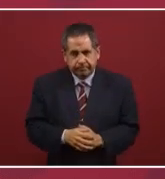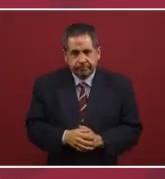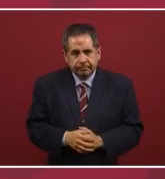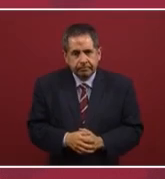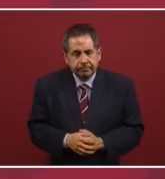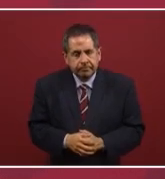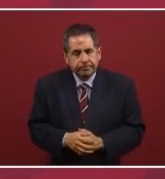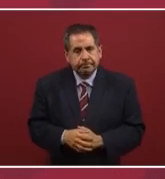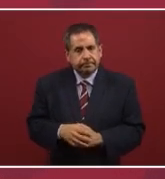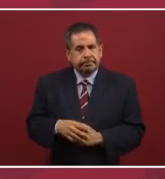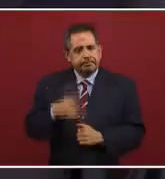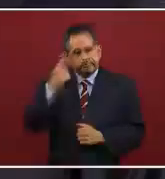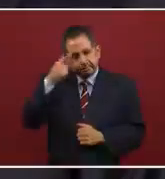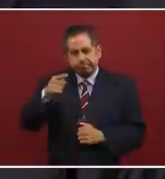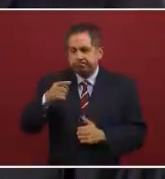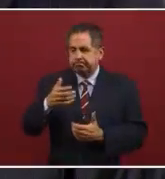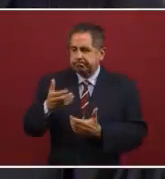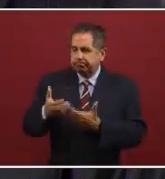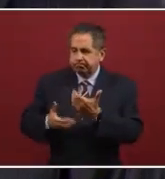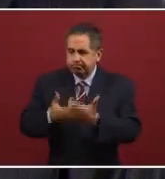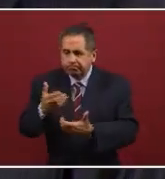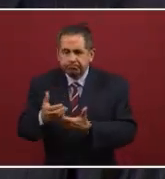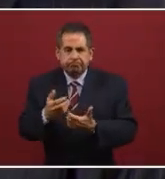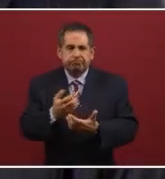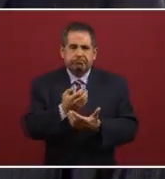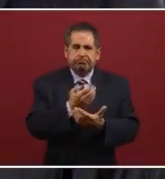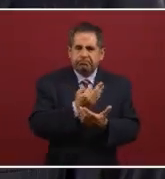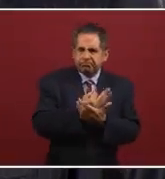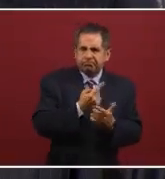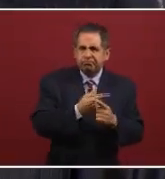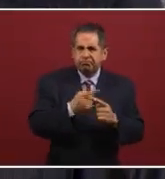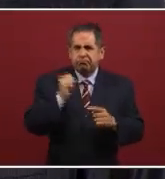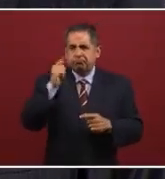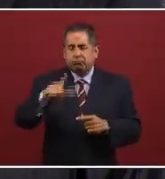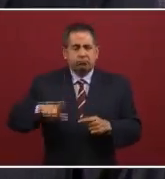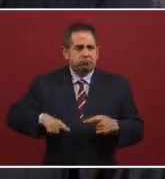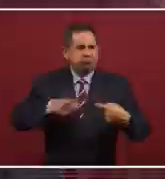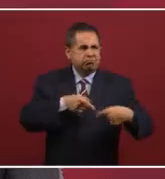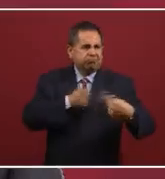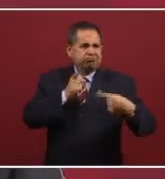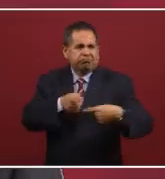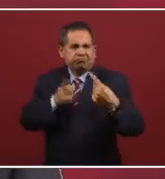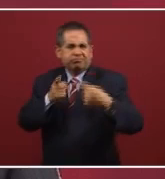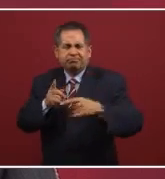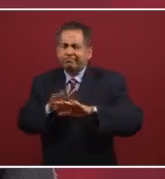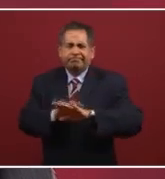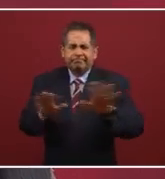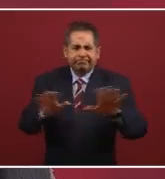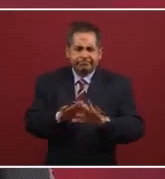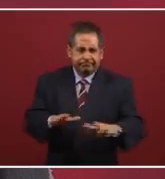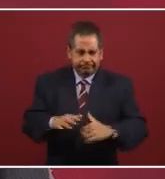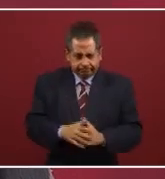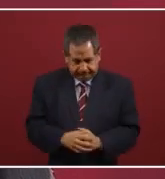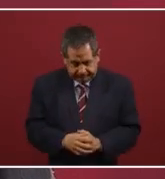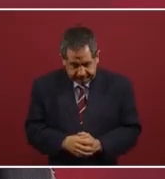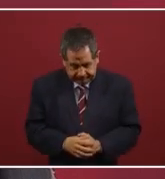financiero, económico, comercial, ni con ningún gobierno del mundo.